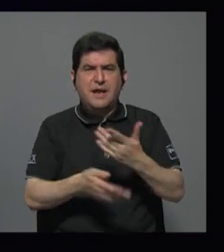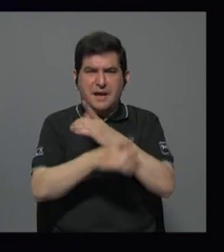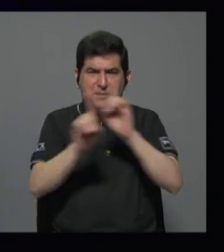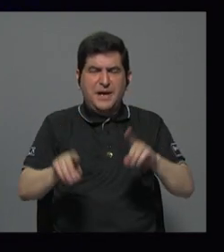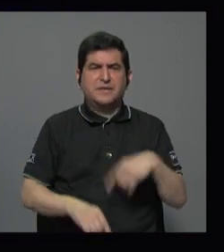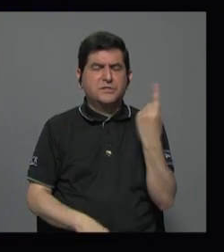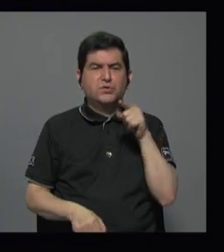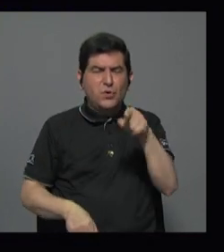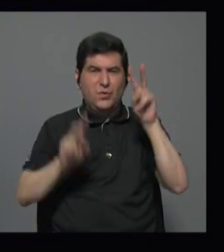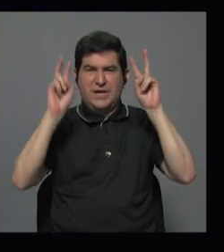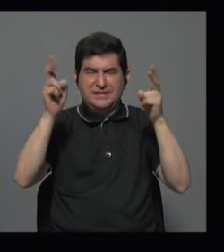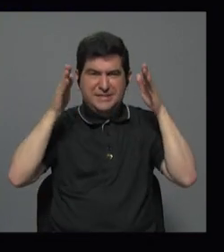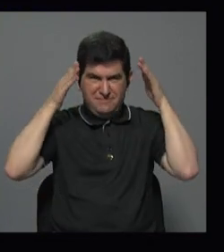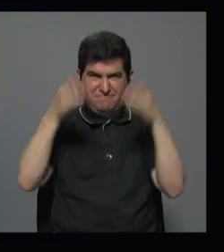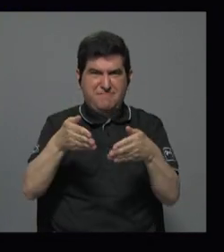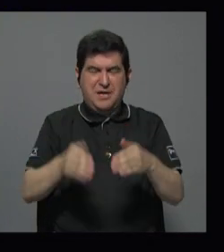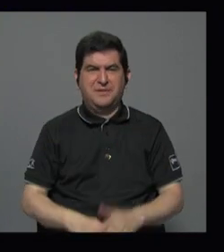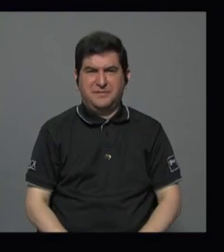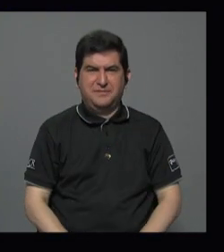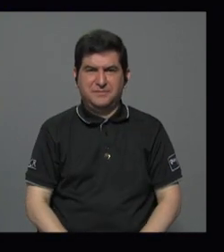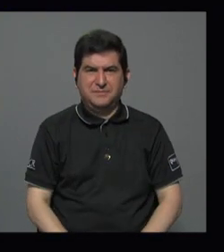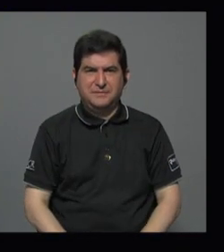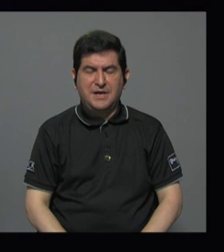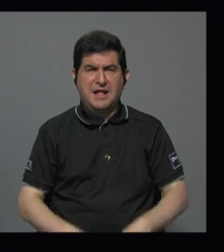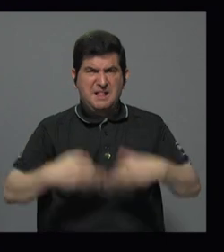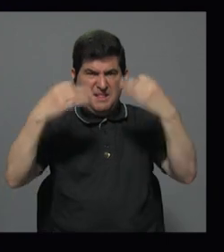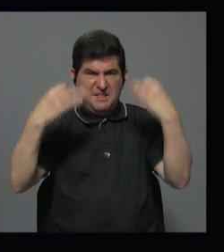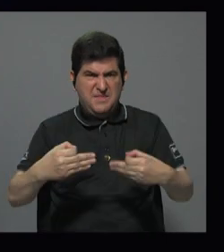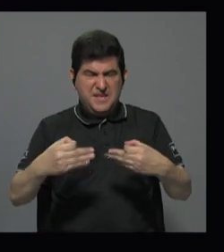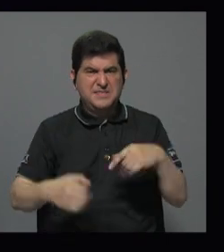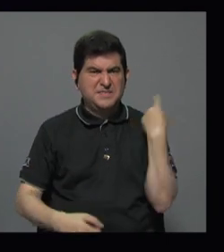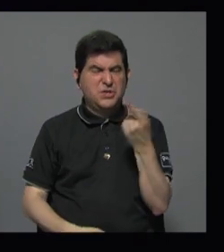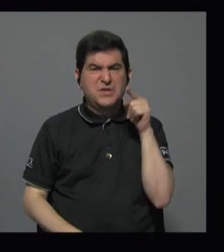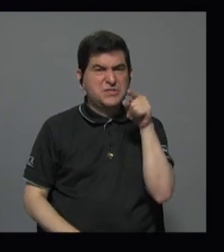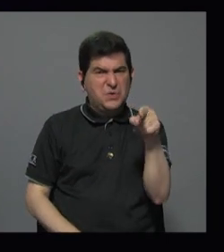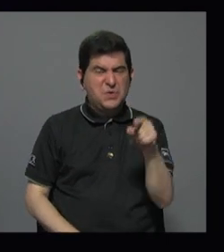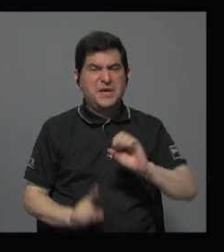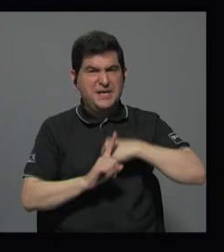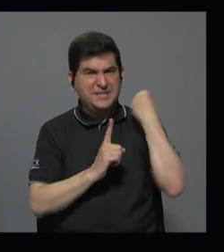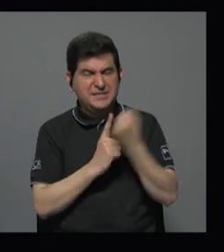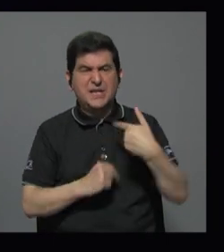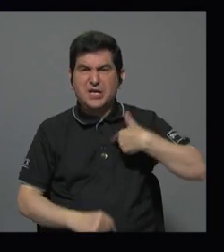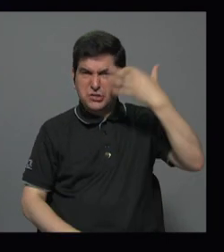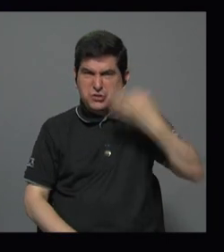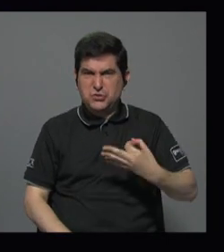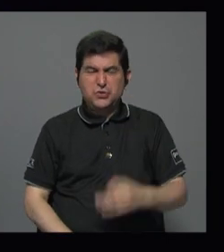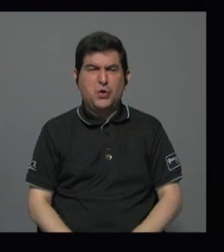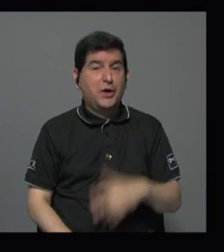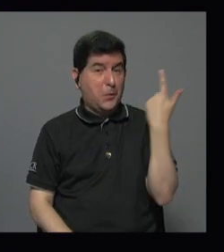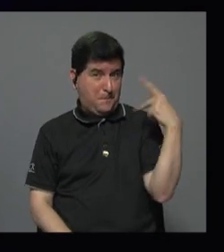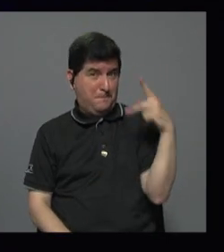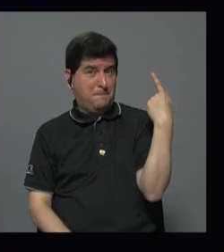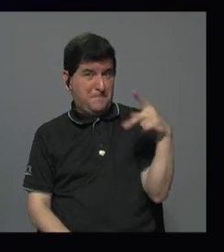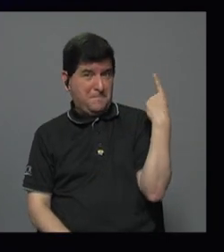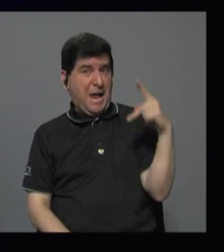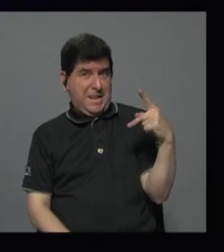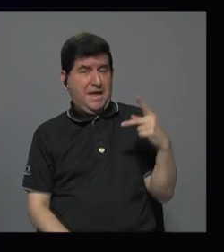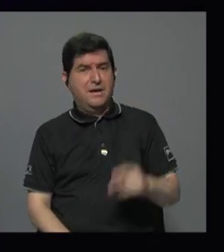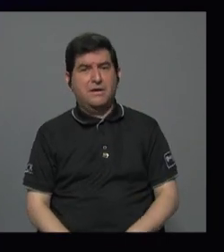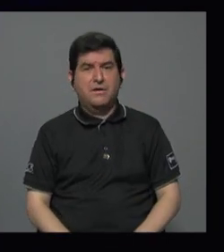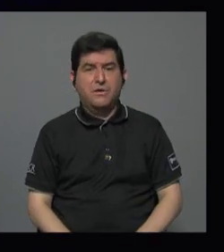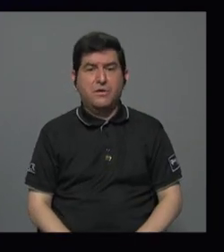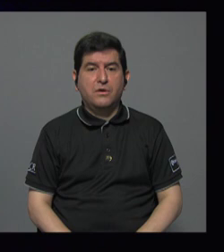en ese tema y realmente con el decisiones y siendo en esto es como parece que está peligroso de este